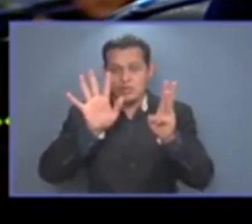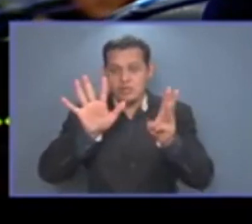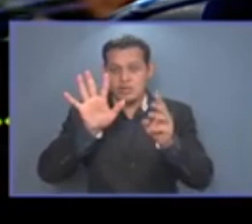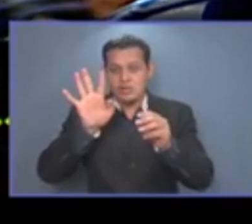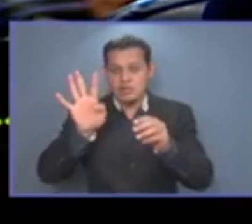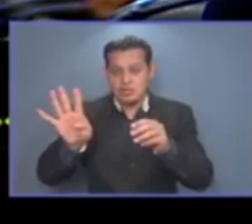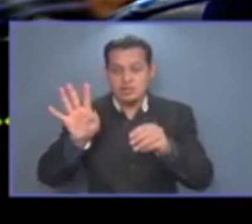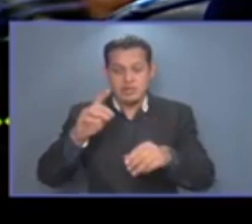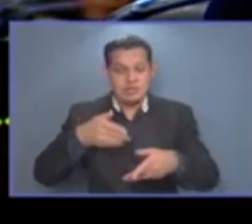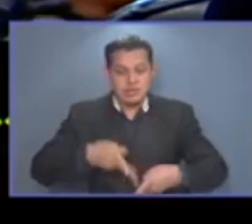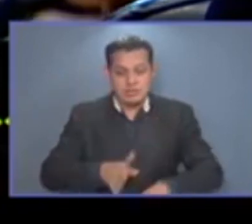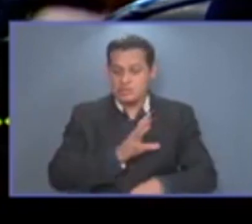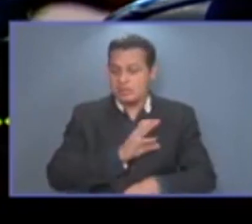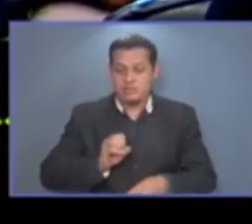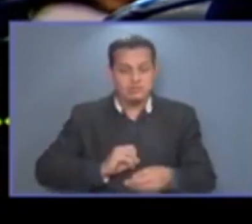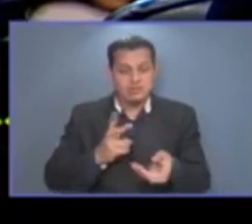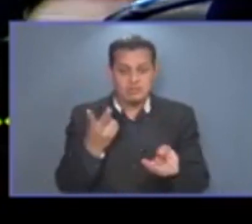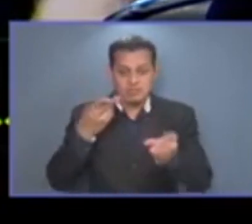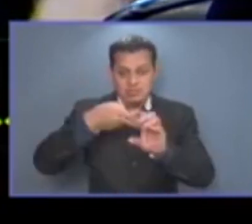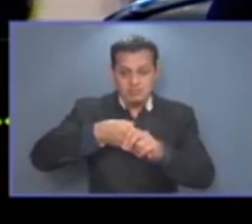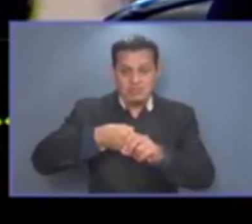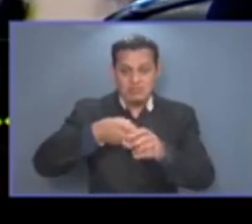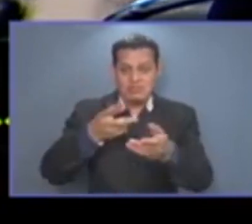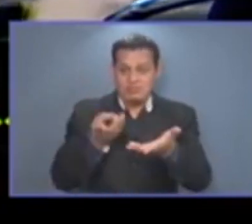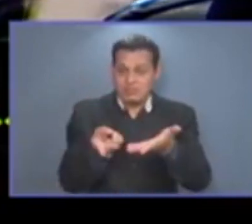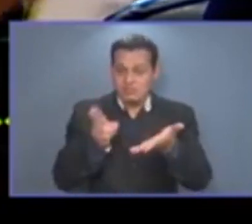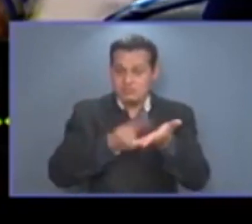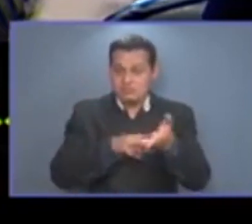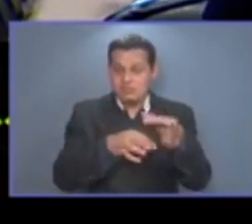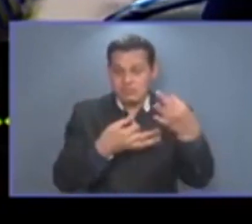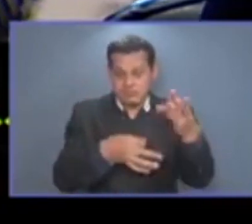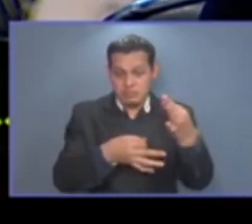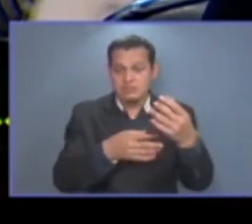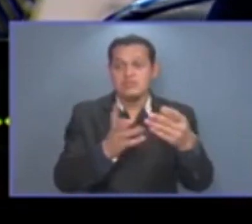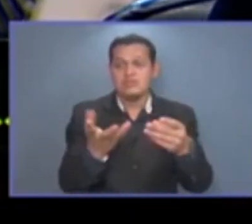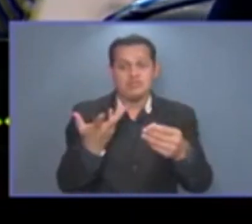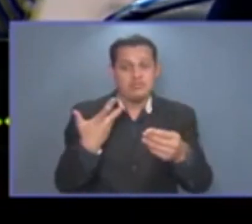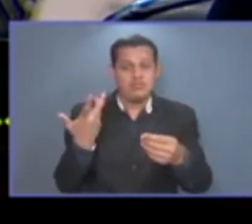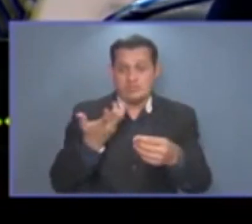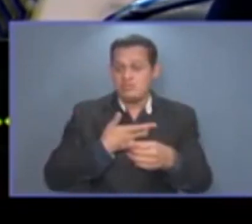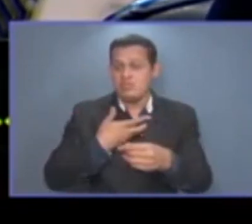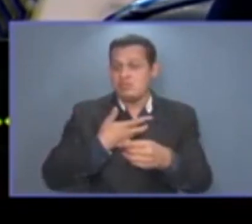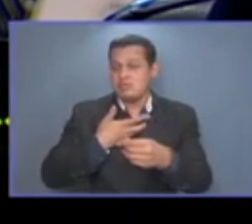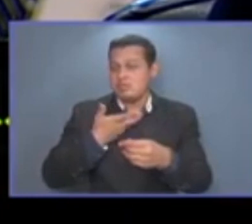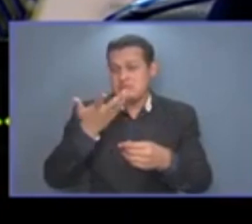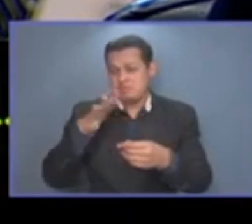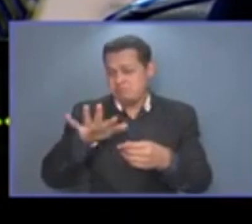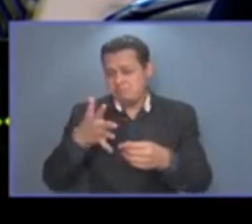442.484 salvadoreños incluidos en dicho registro, haciendo un déficit de